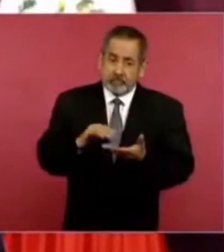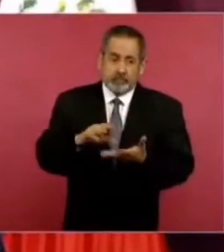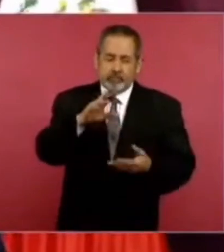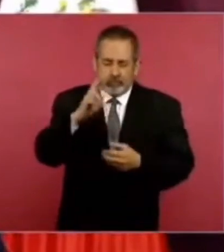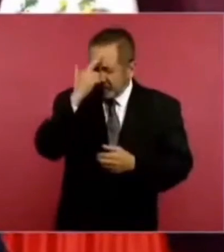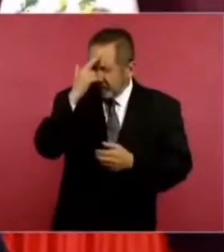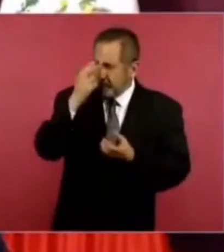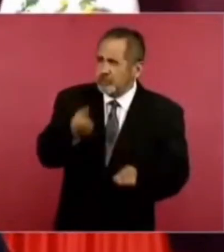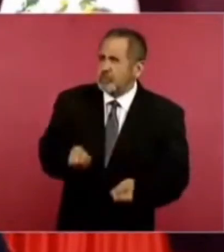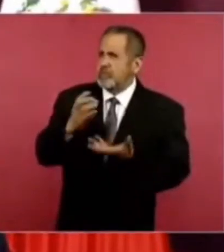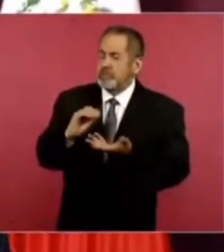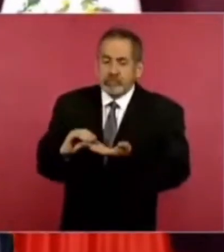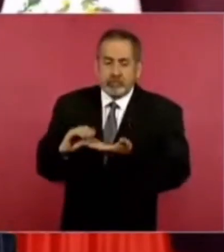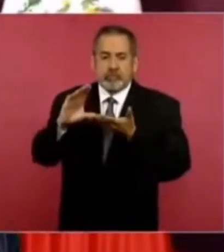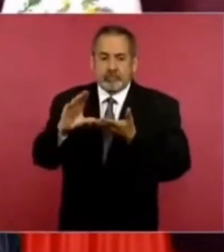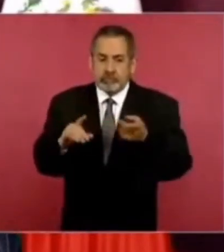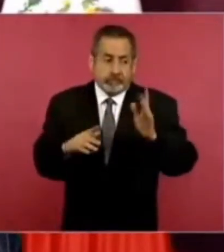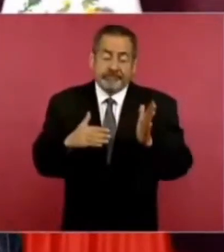el SAT,